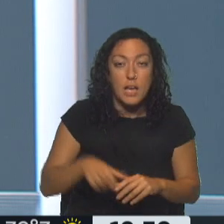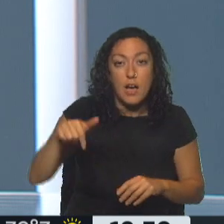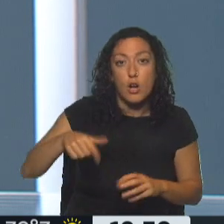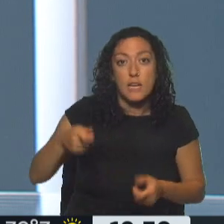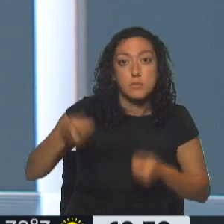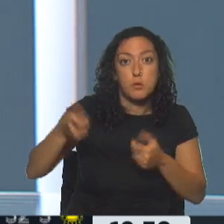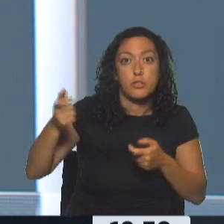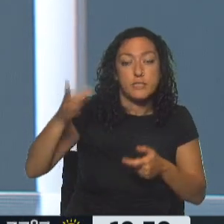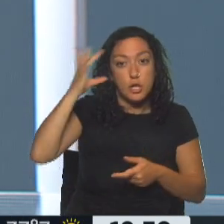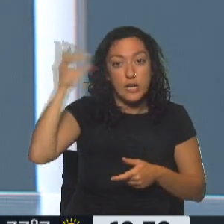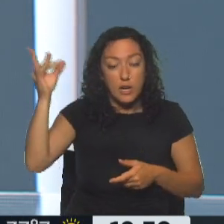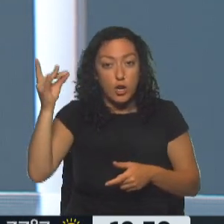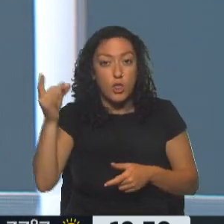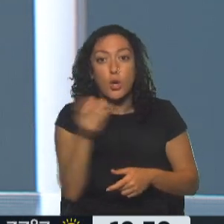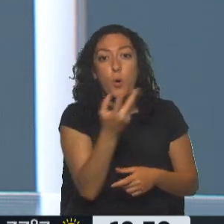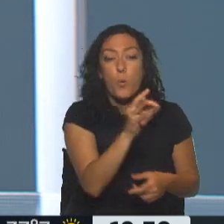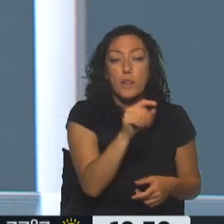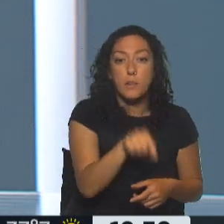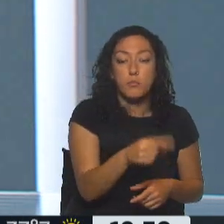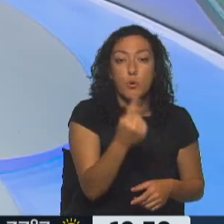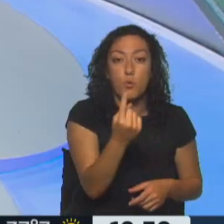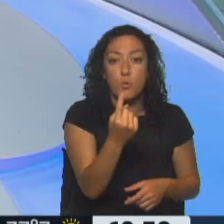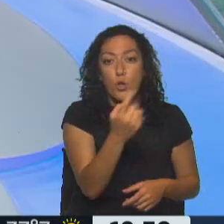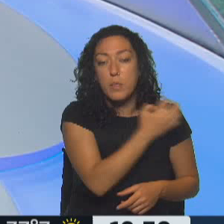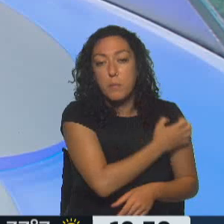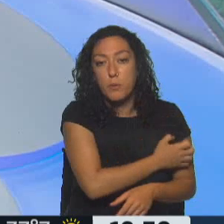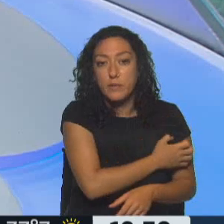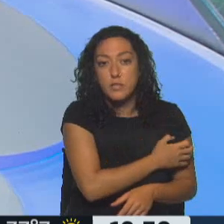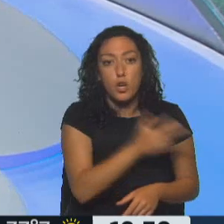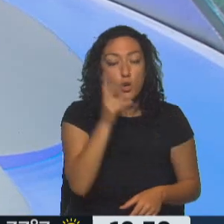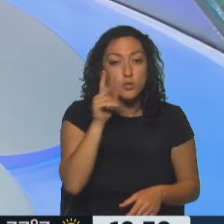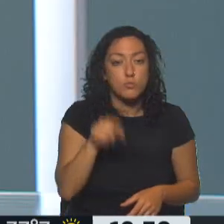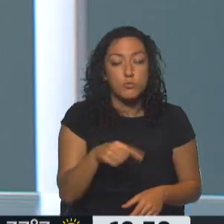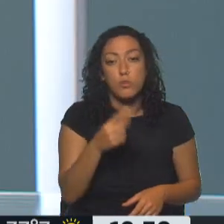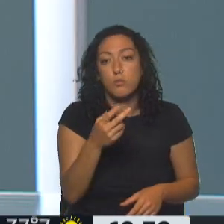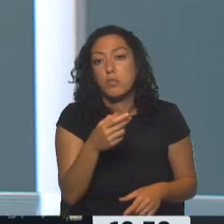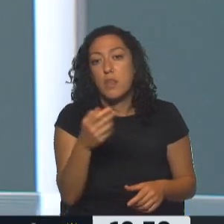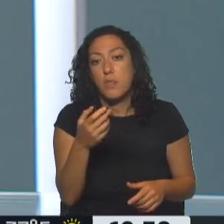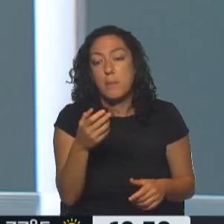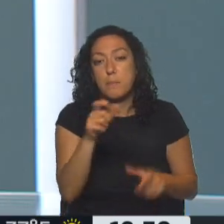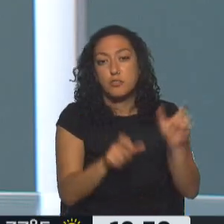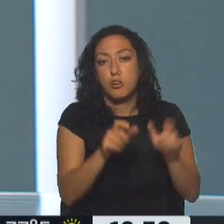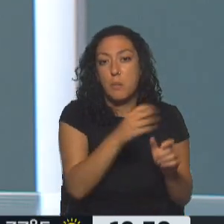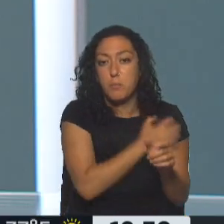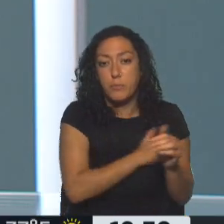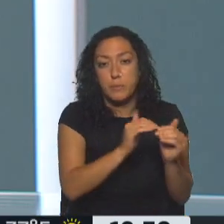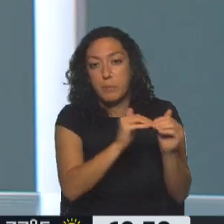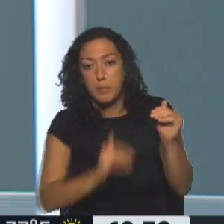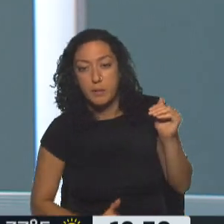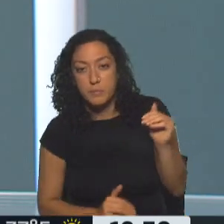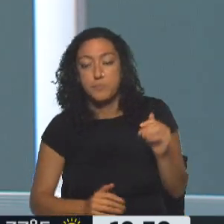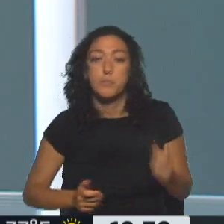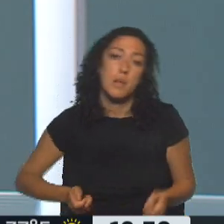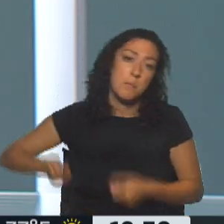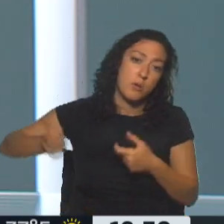y llegamos con el 40.1 de pobreza y el 8.2 de indigencia quiere decir que no es automático aumentar las exportaciones